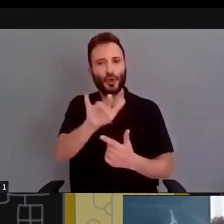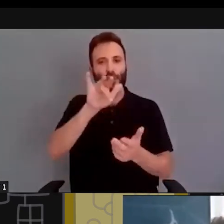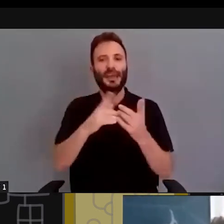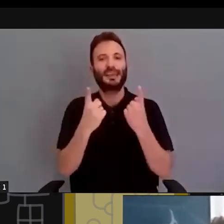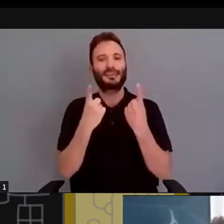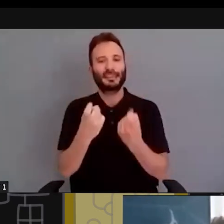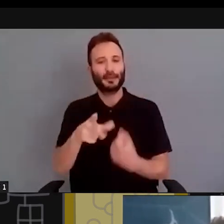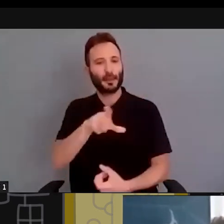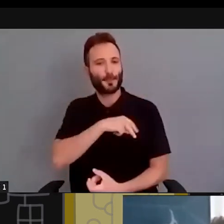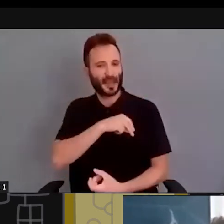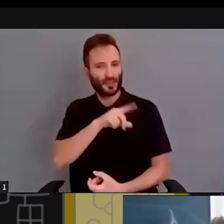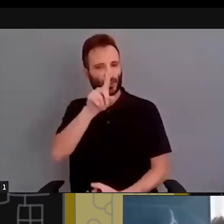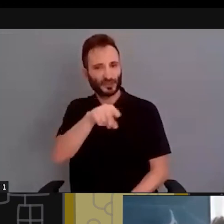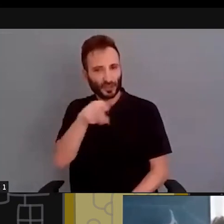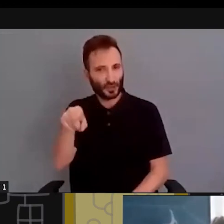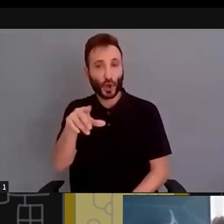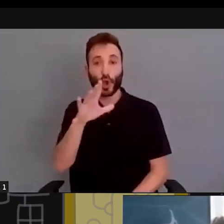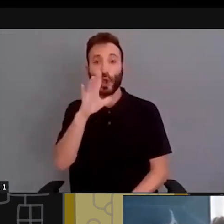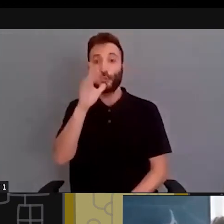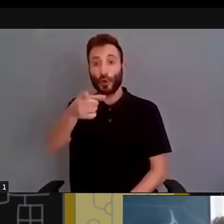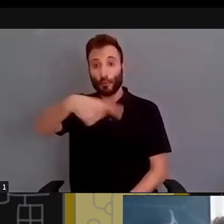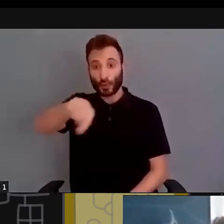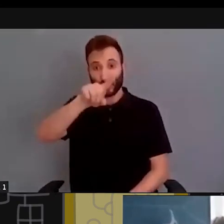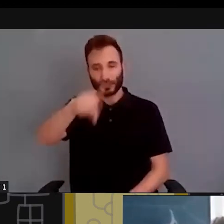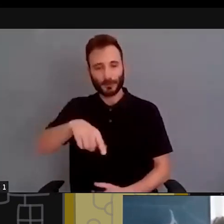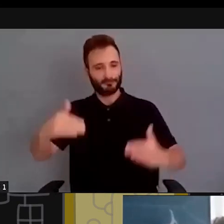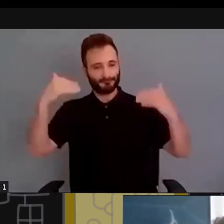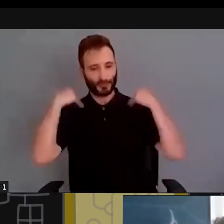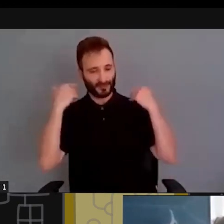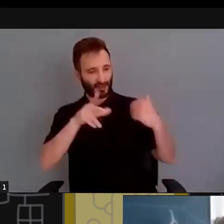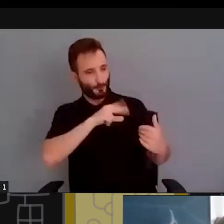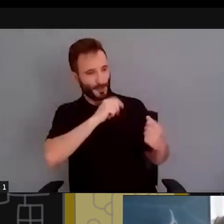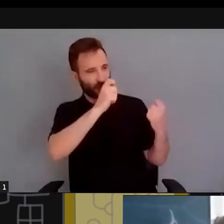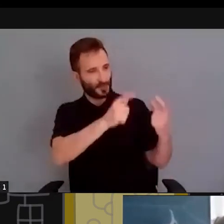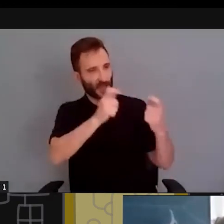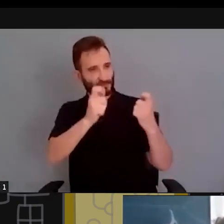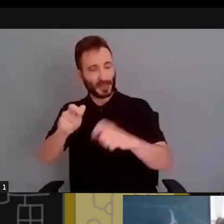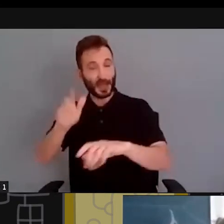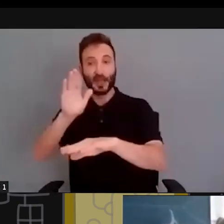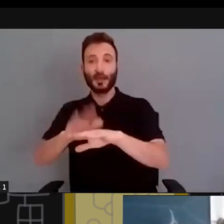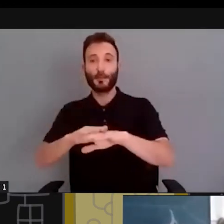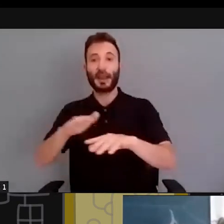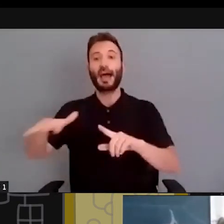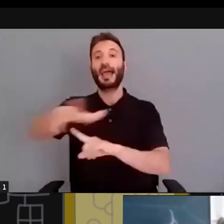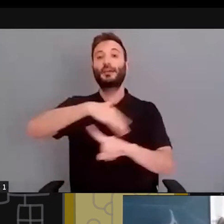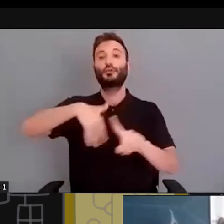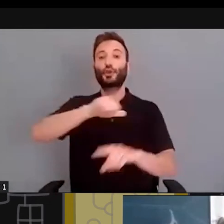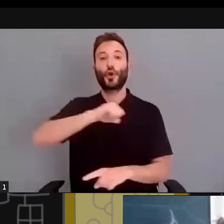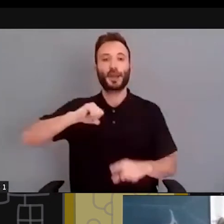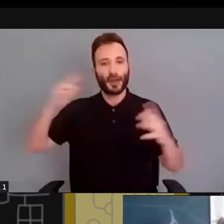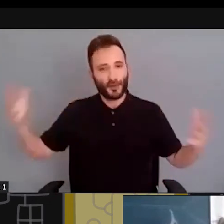Bueno, creo que sí, porque vosotros incluso estáis dando premios para alentar al entorno